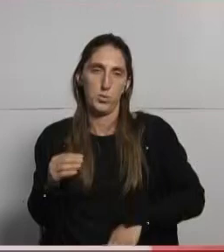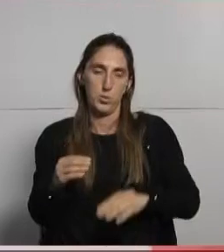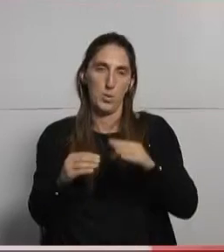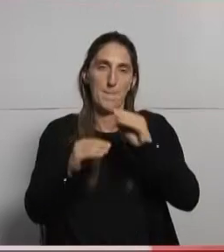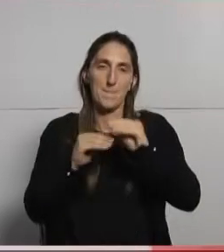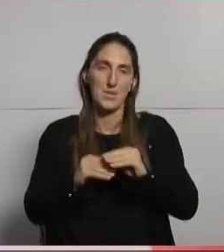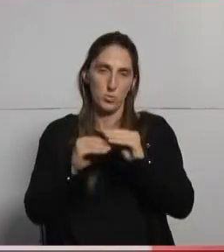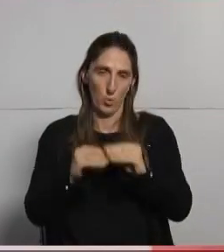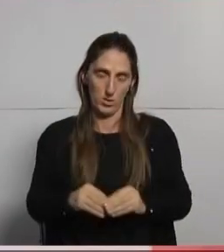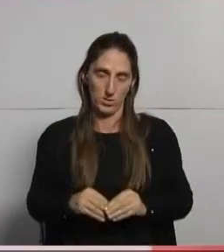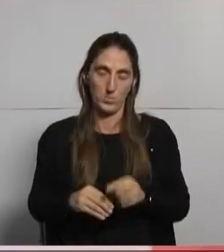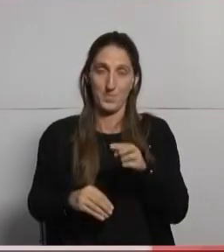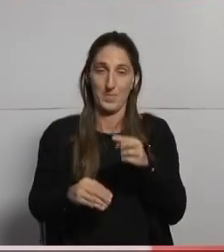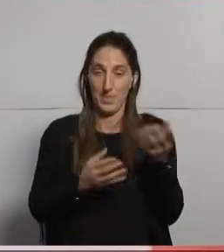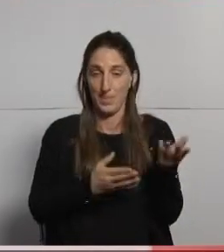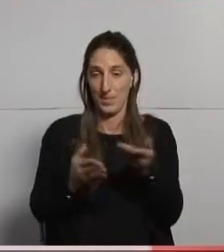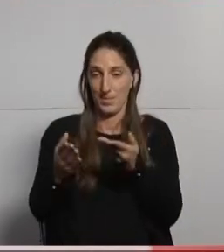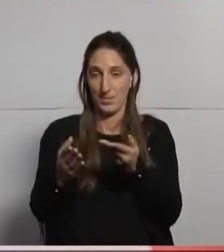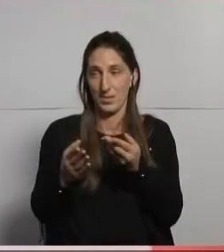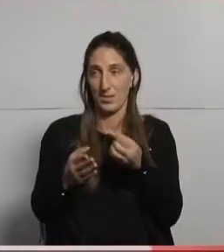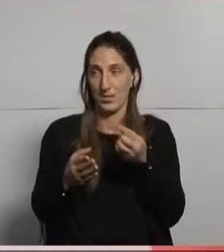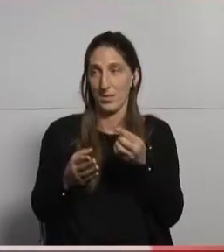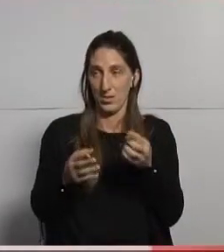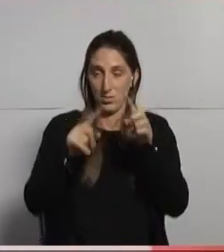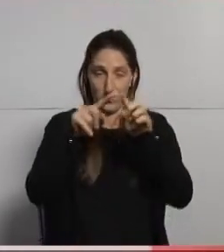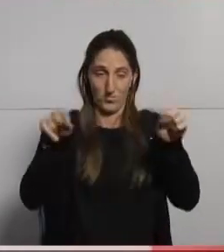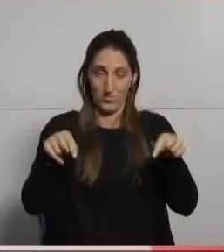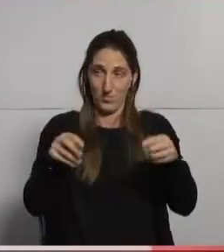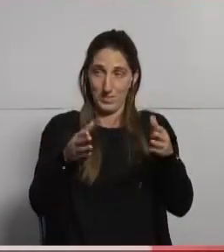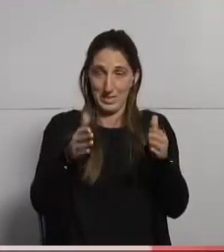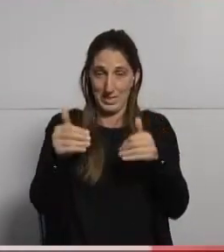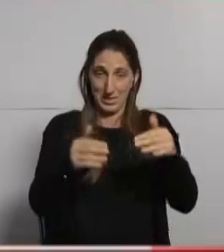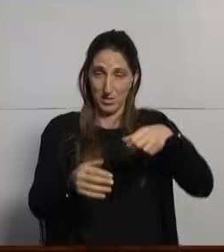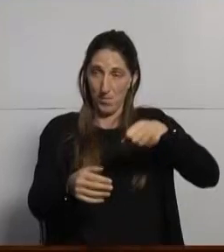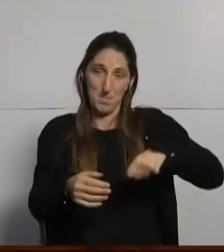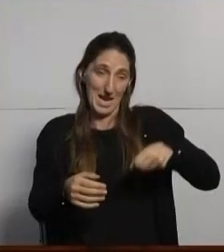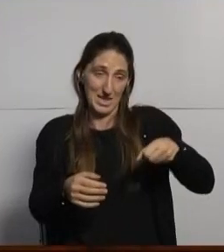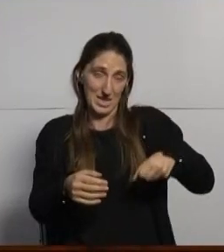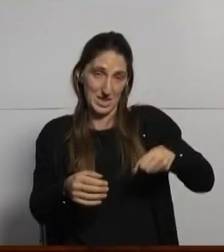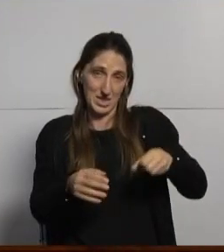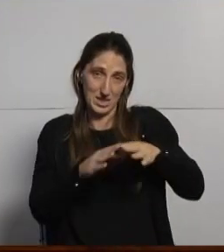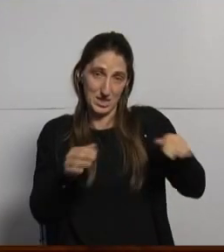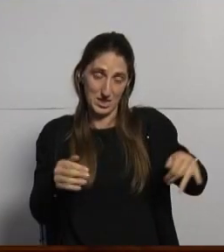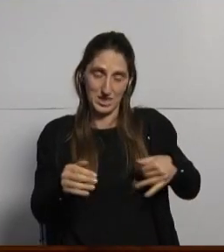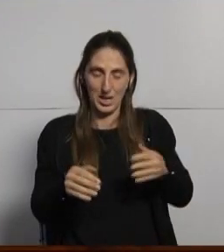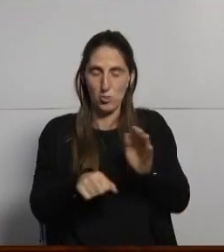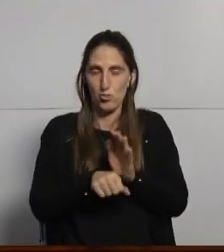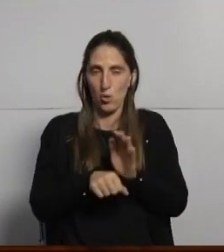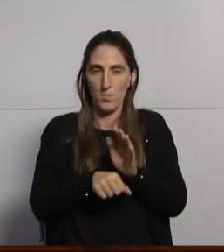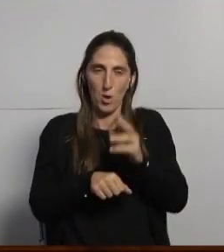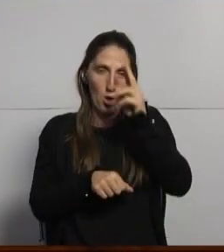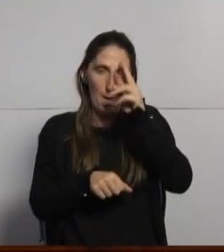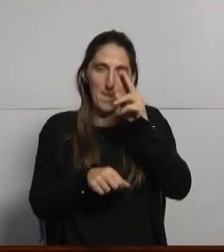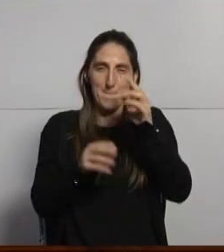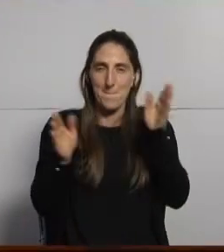presupuestos. Y en este caso lo que estamos haciendo es presentando eso que es una cajita pequeña, es una pequeña valijita, que es como tener un hospital, un